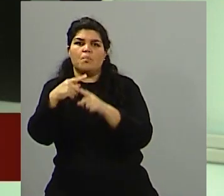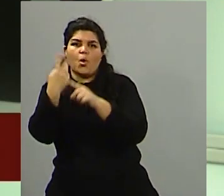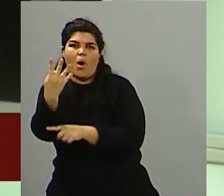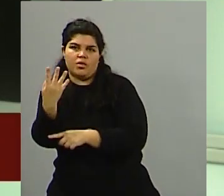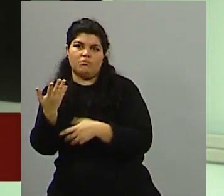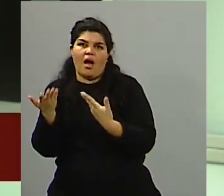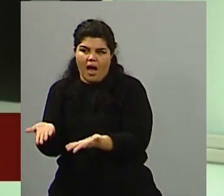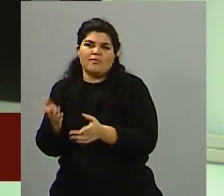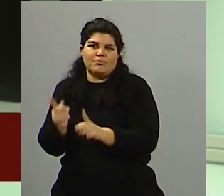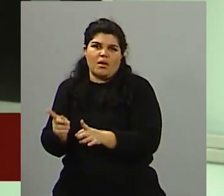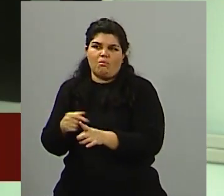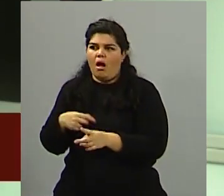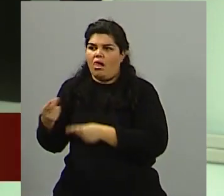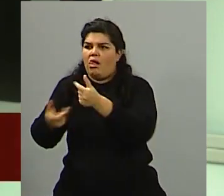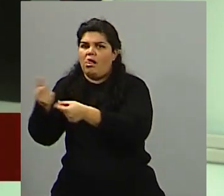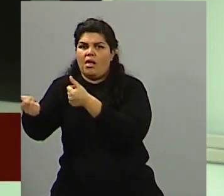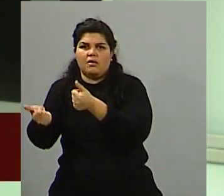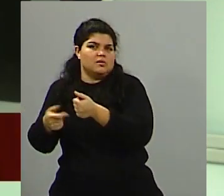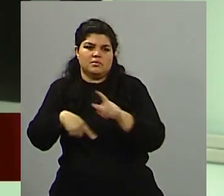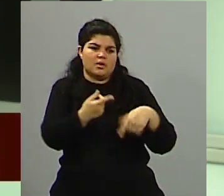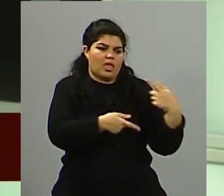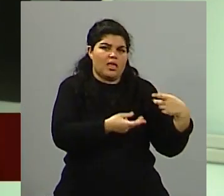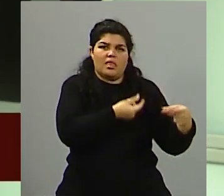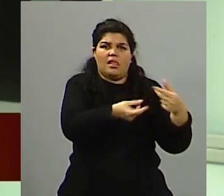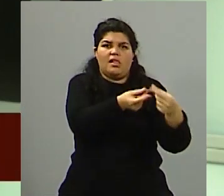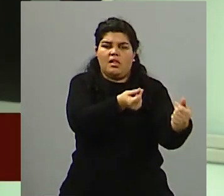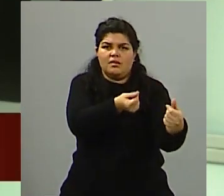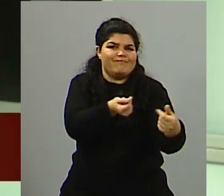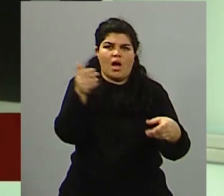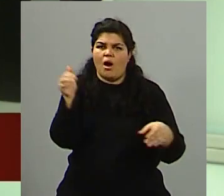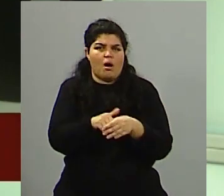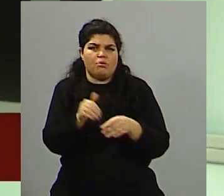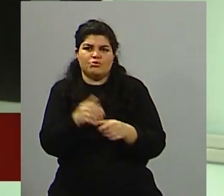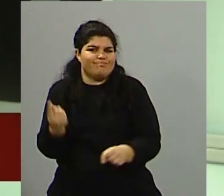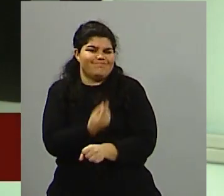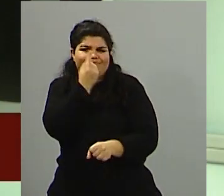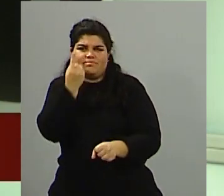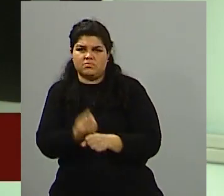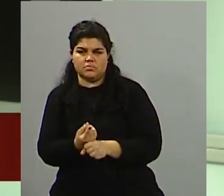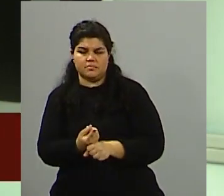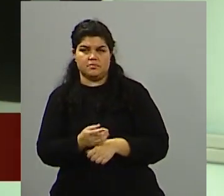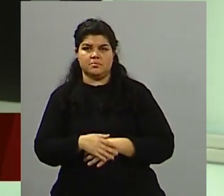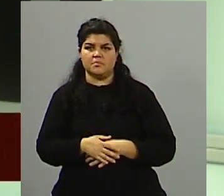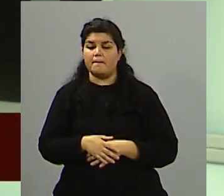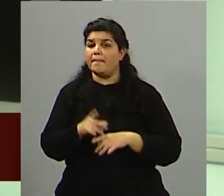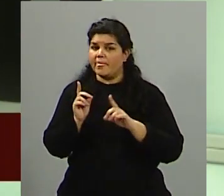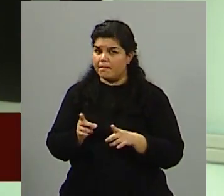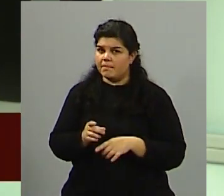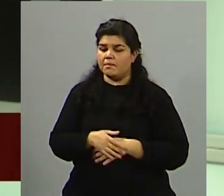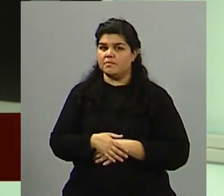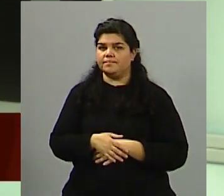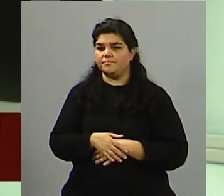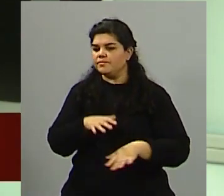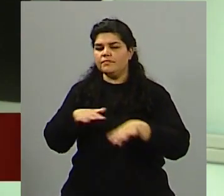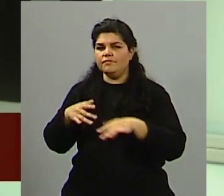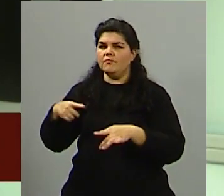un poco en esto que vos decías, de esta generación que va a ser pobre, y lamentablemente hay una situación que se viene dando y lo hemos repetido en más de una